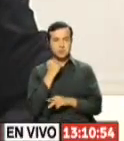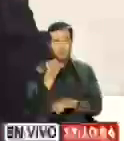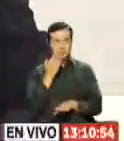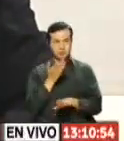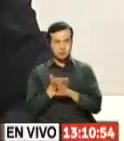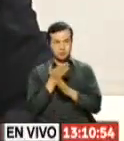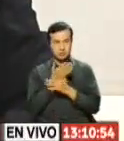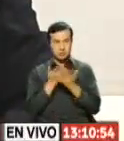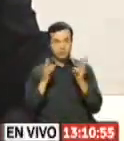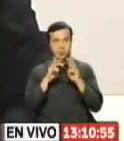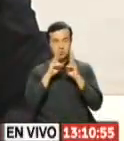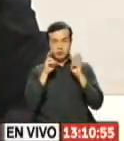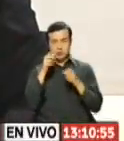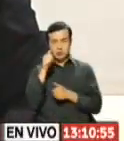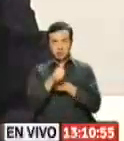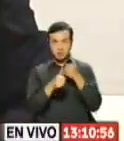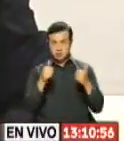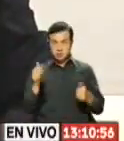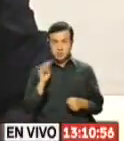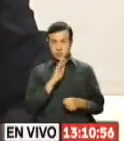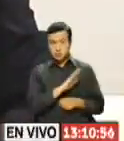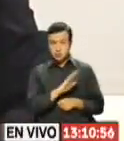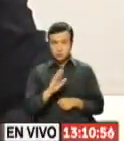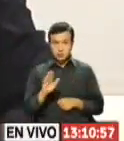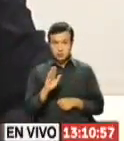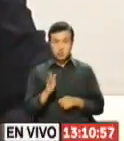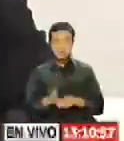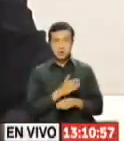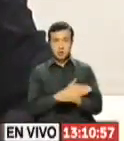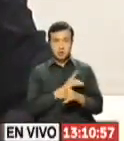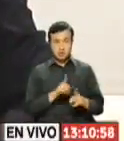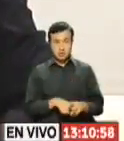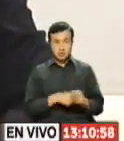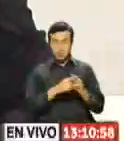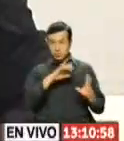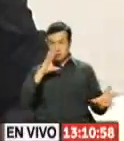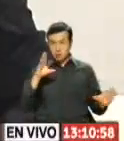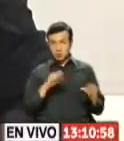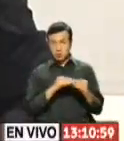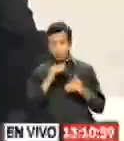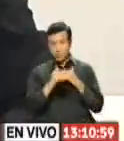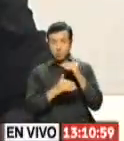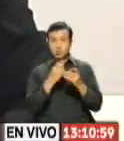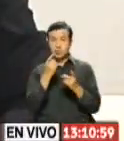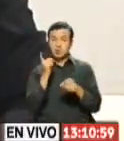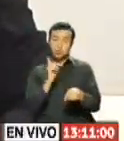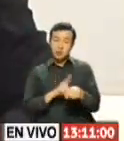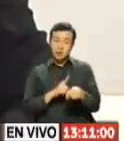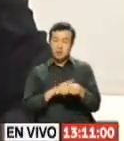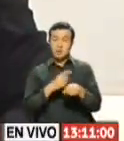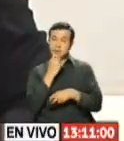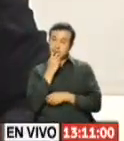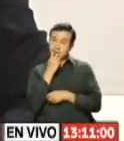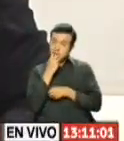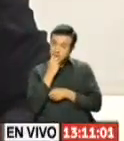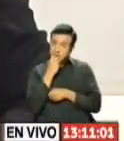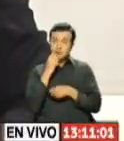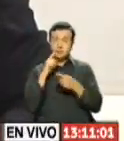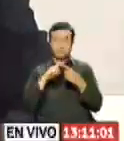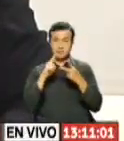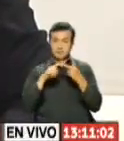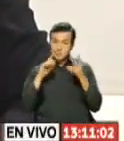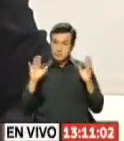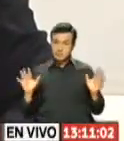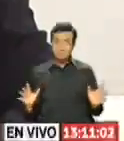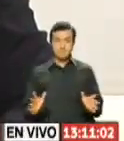reflexión sobre los candidatos antes de arrancar con todo ese proceso, ahorrando tiempo, ahorrando costos y